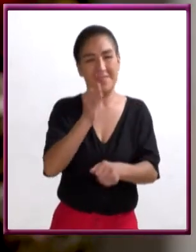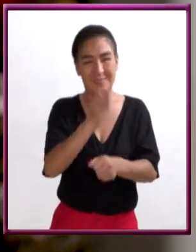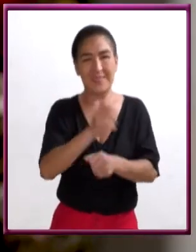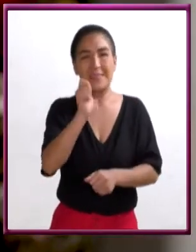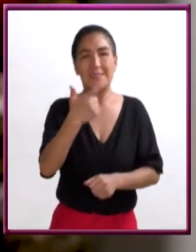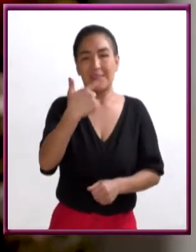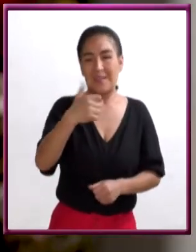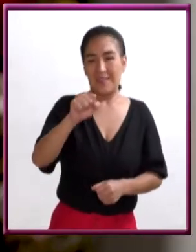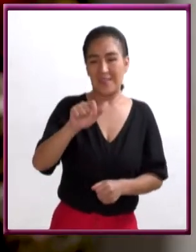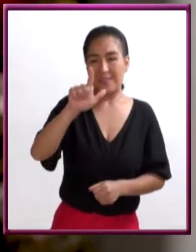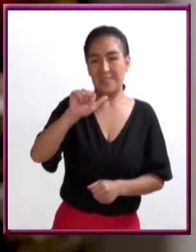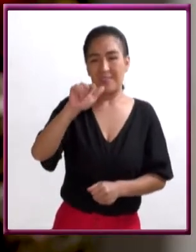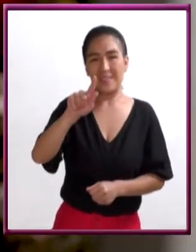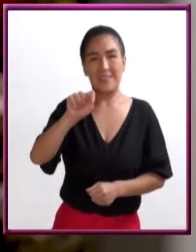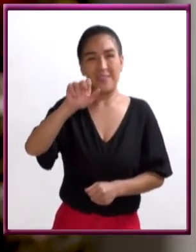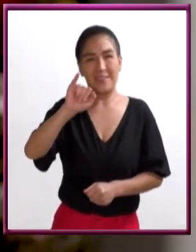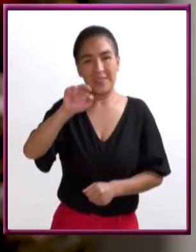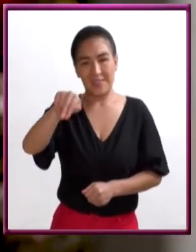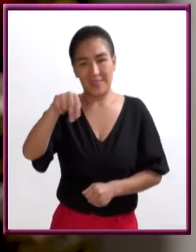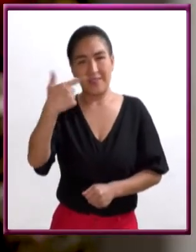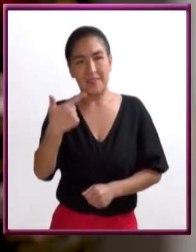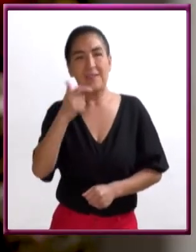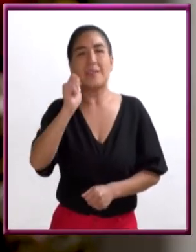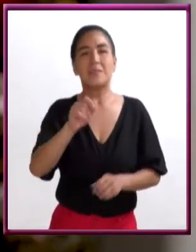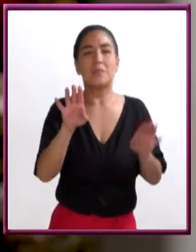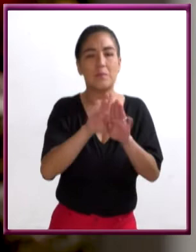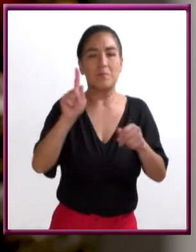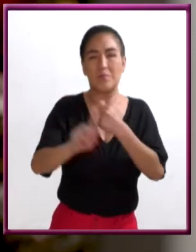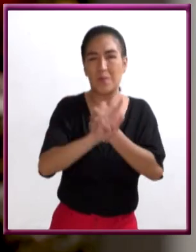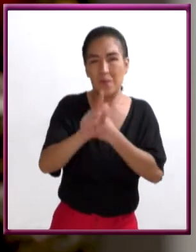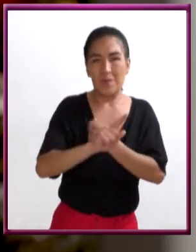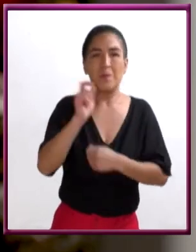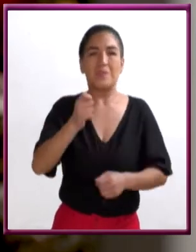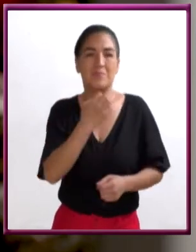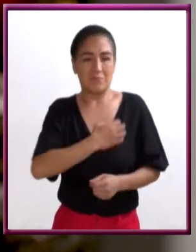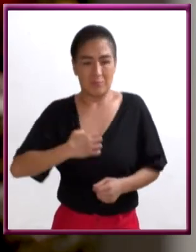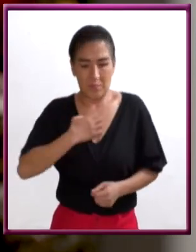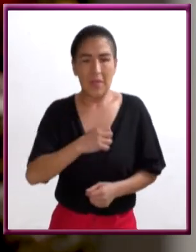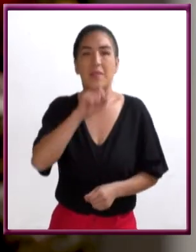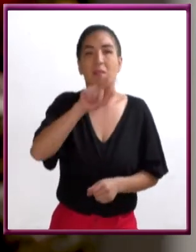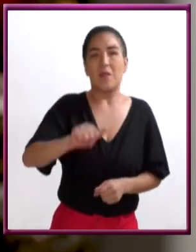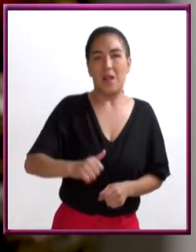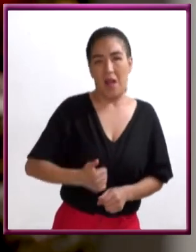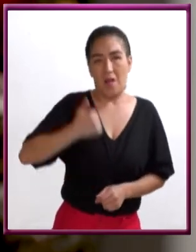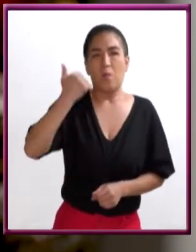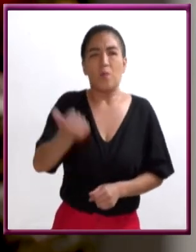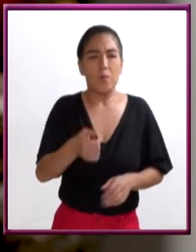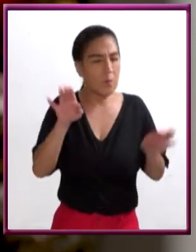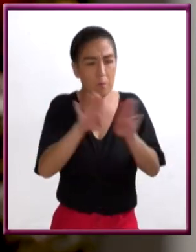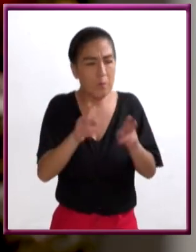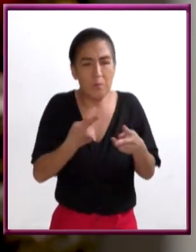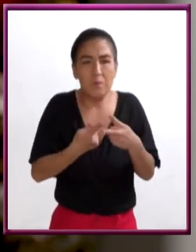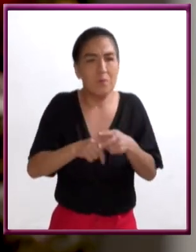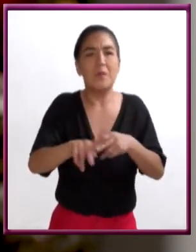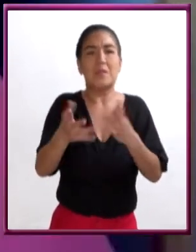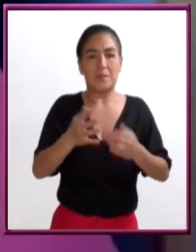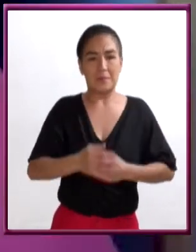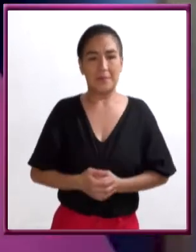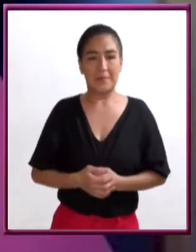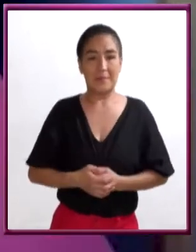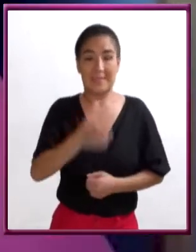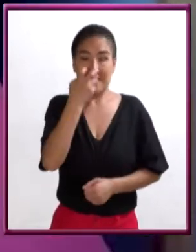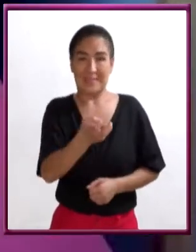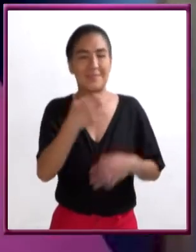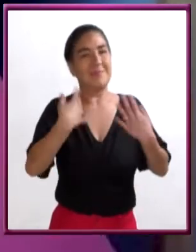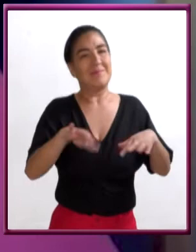visto que el gaslighting es una forma de manipulación emocional y de abuso. ¿Cómo se inicia? ¿Cómo comienza esto? Bueno,